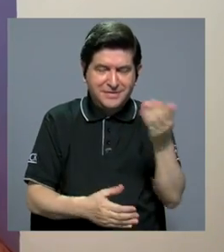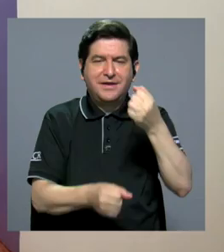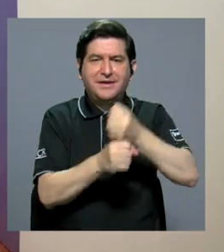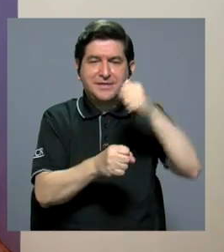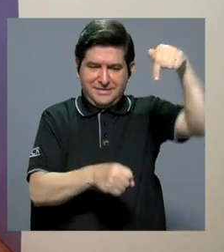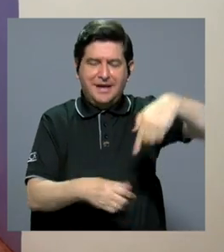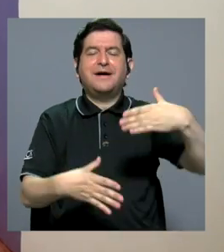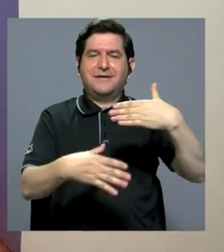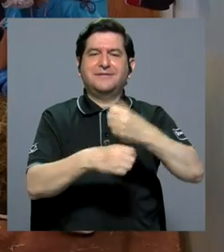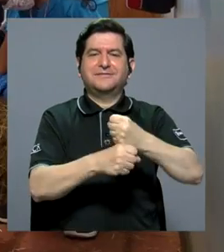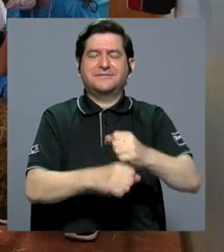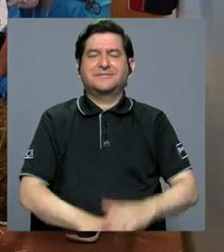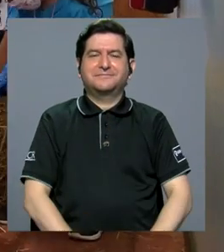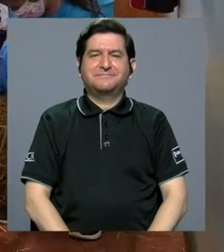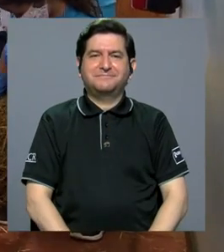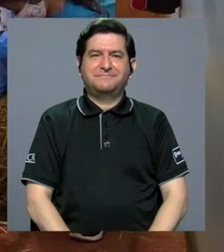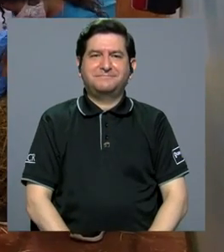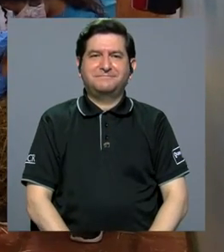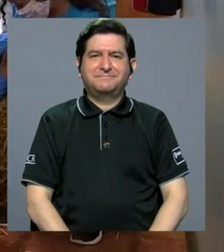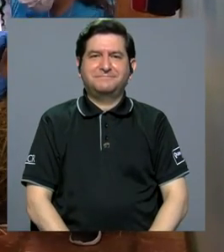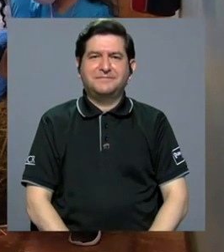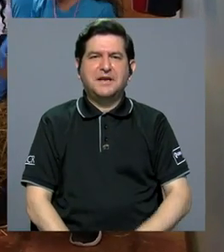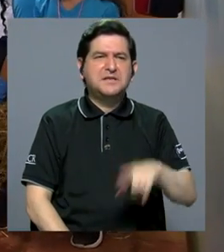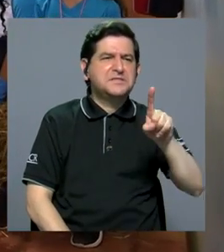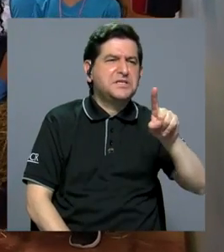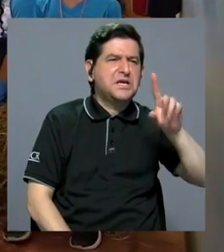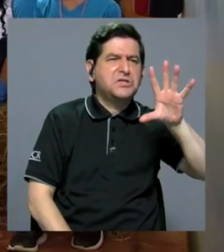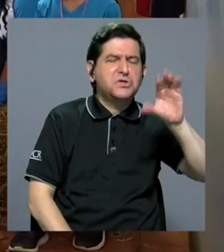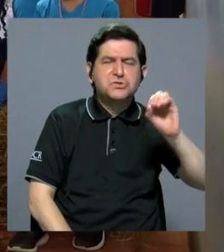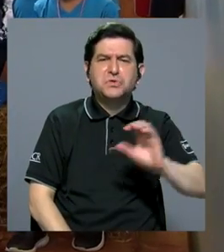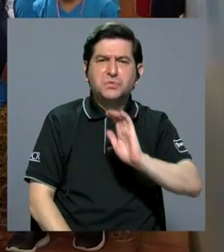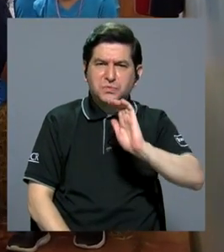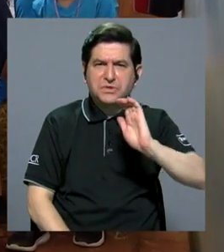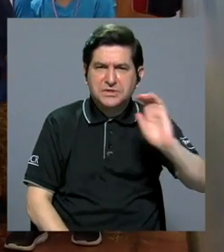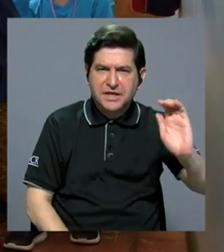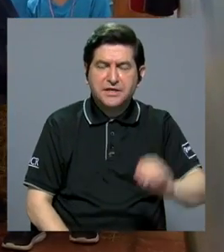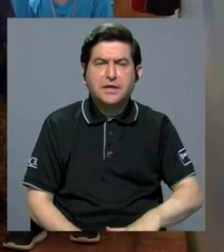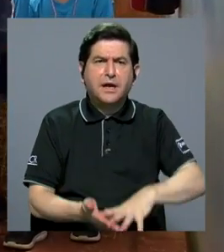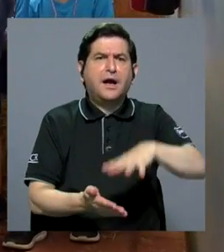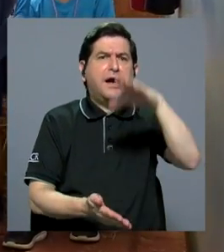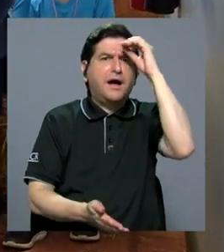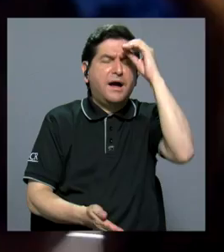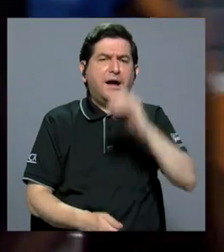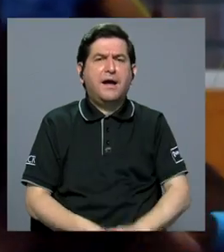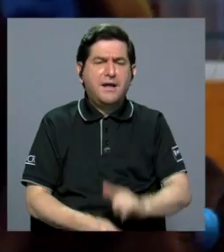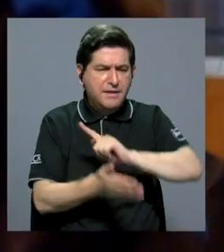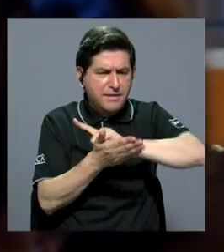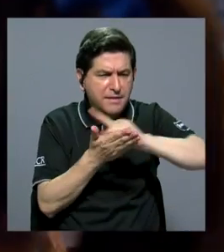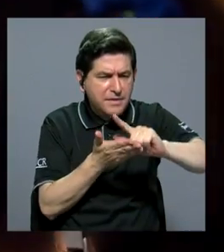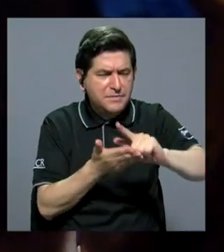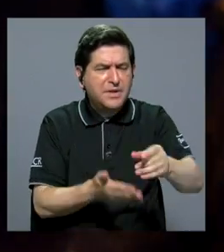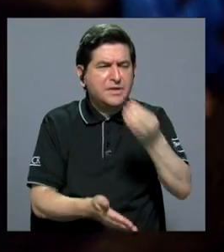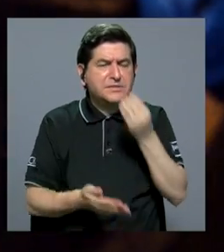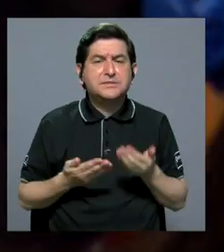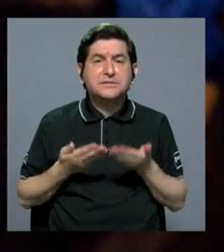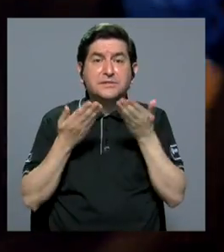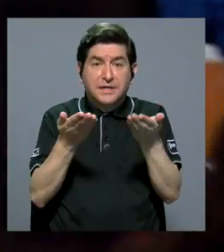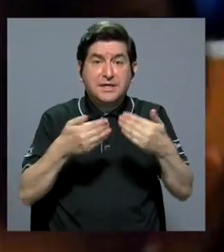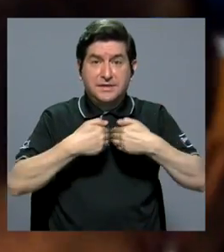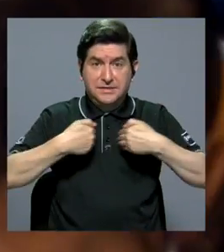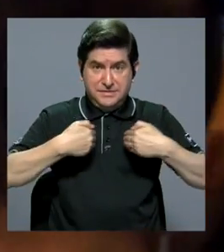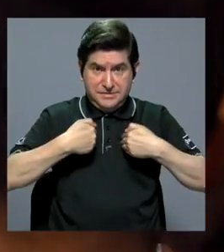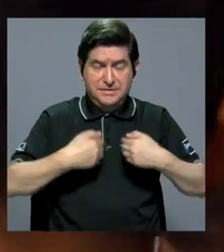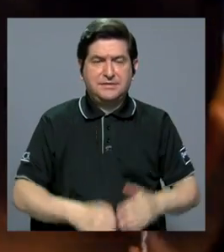la labor que realiza. Alrededor de 150 niños aprendieron sobre la inocuidad de los alimentos